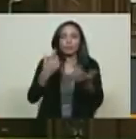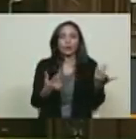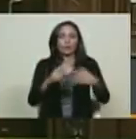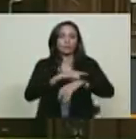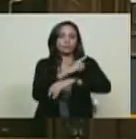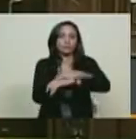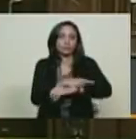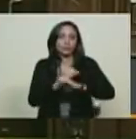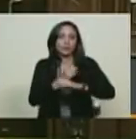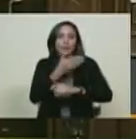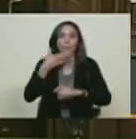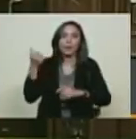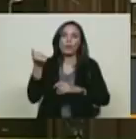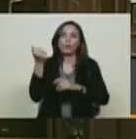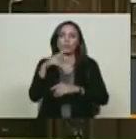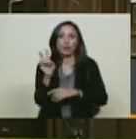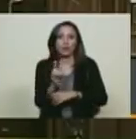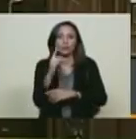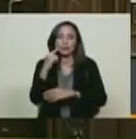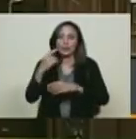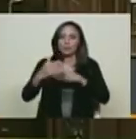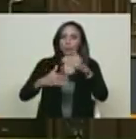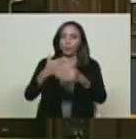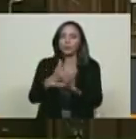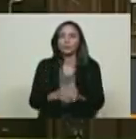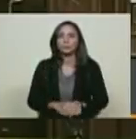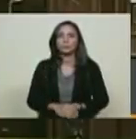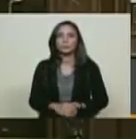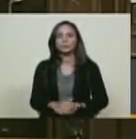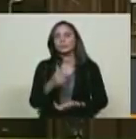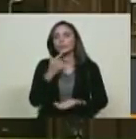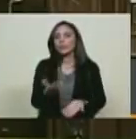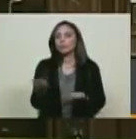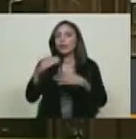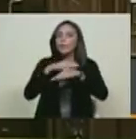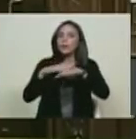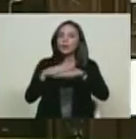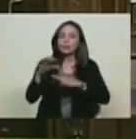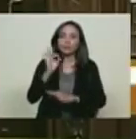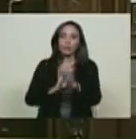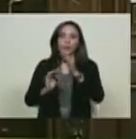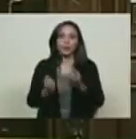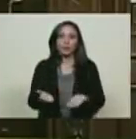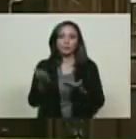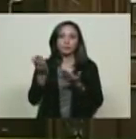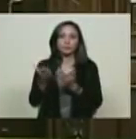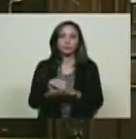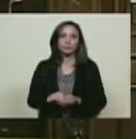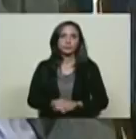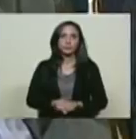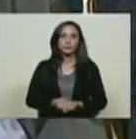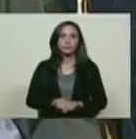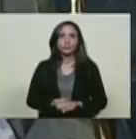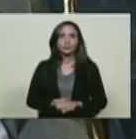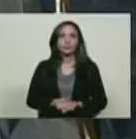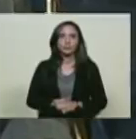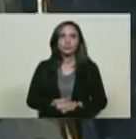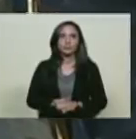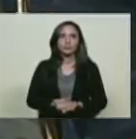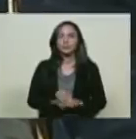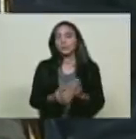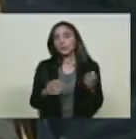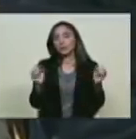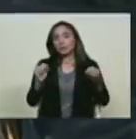Venezuela en los grandes espacios de toma de decisiones del mundo. Por favor, ministro. Sí, mi comandante en jefe. Fue una